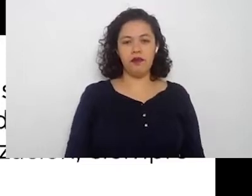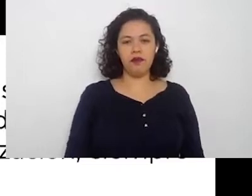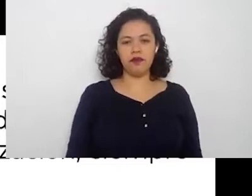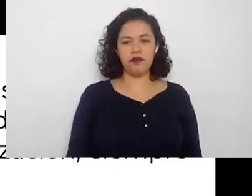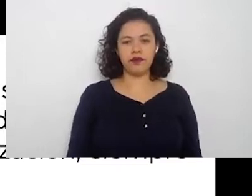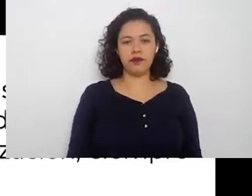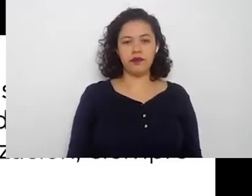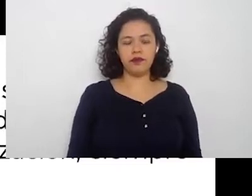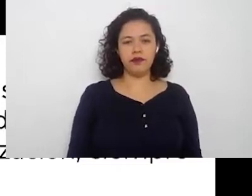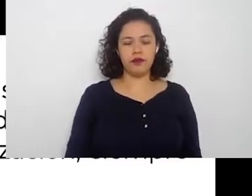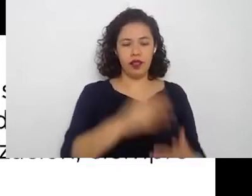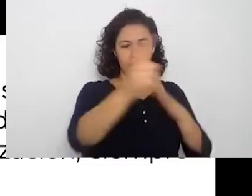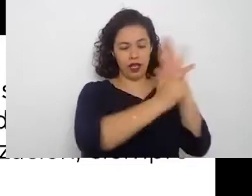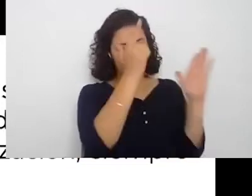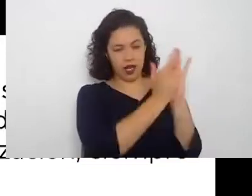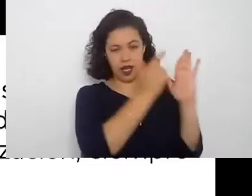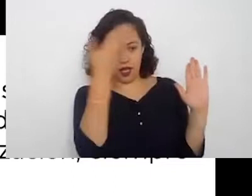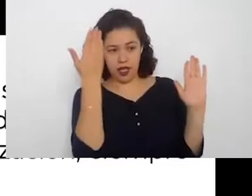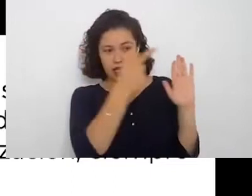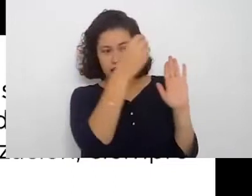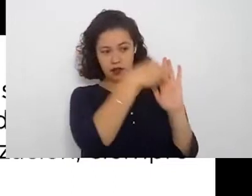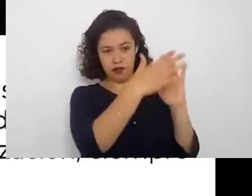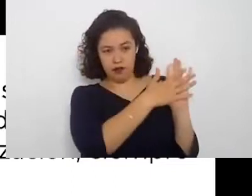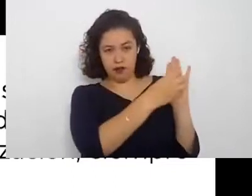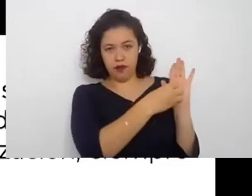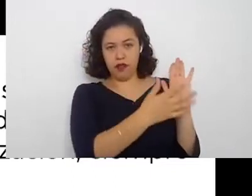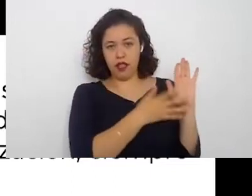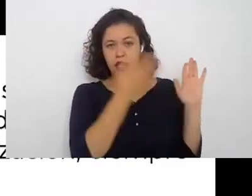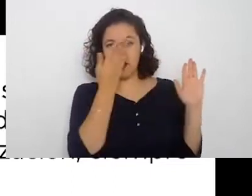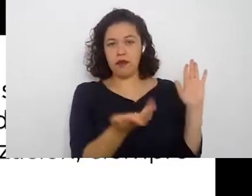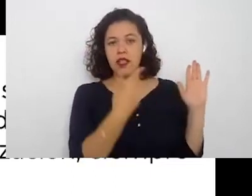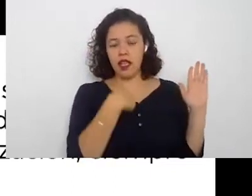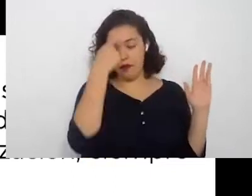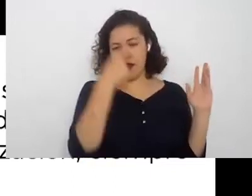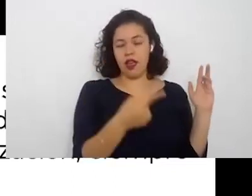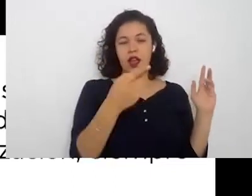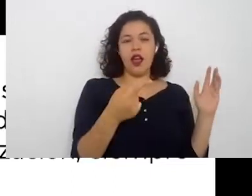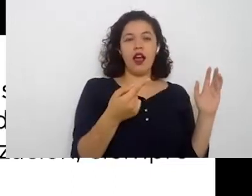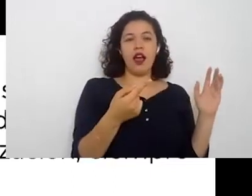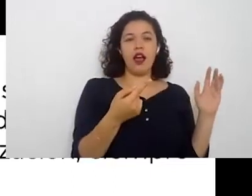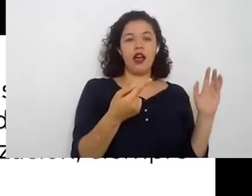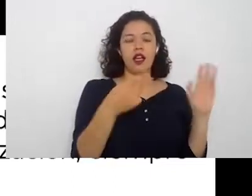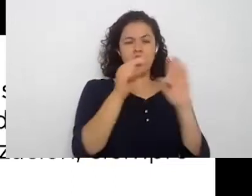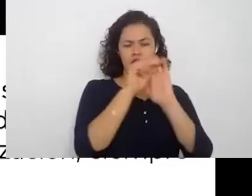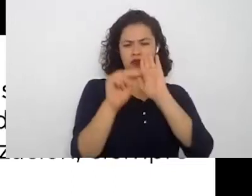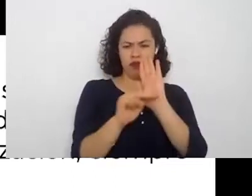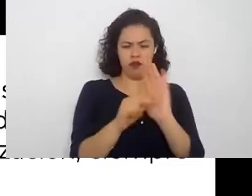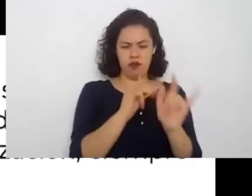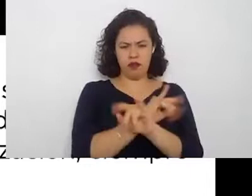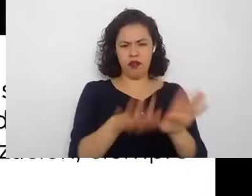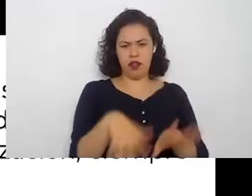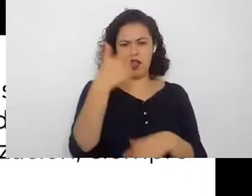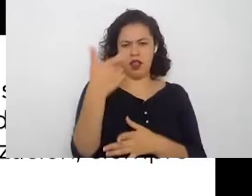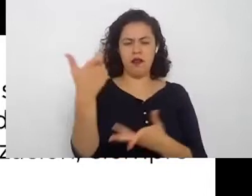la ley solicite a través de las disposiciones de las diferentes normatividades de información